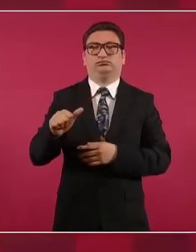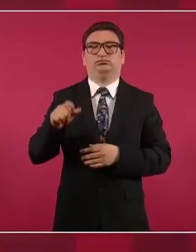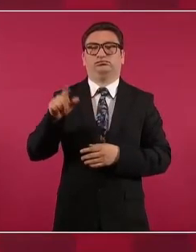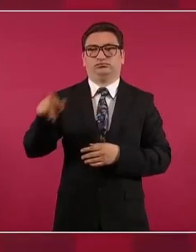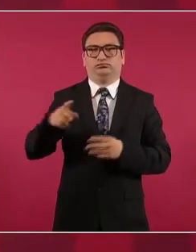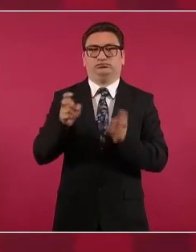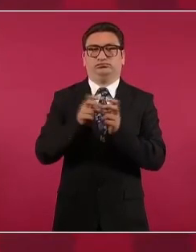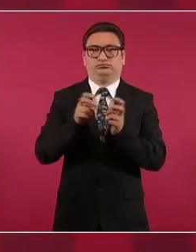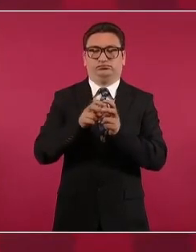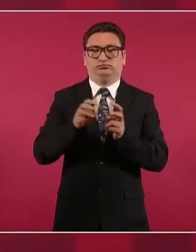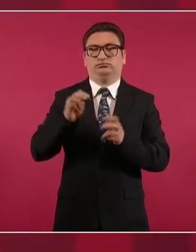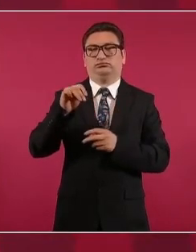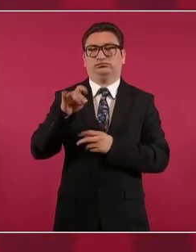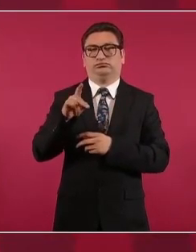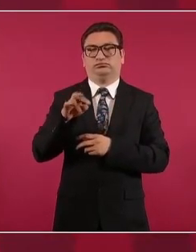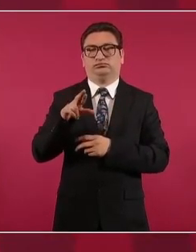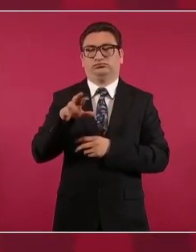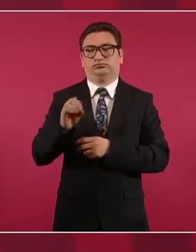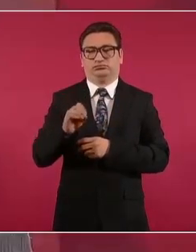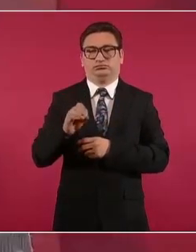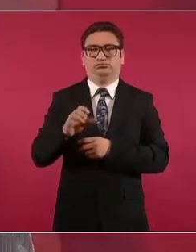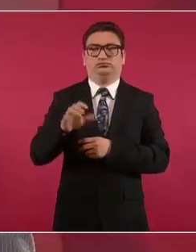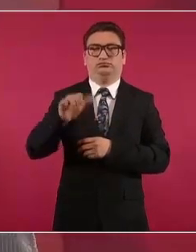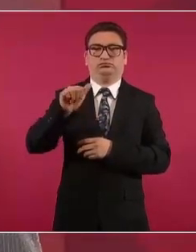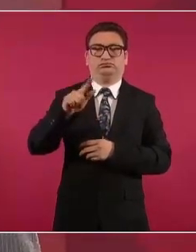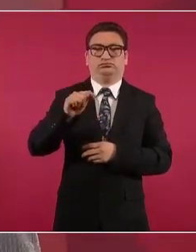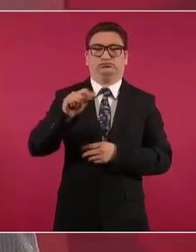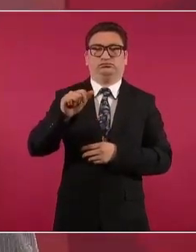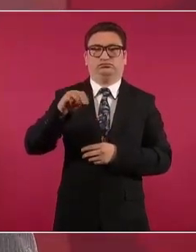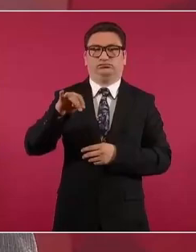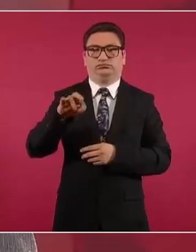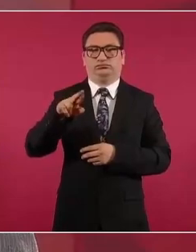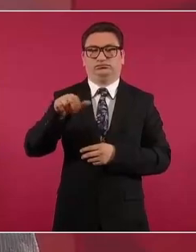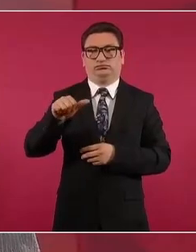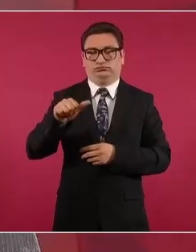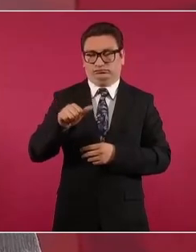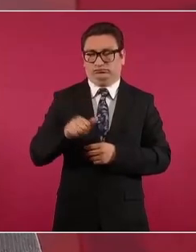Tampico, Madero, Altamira,